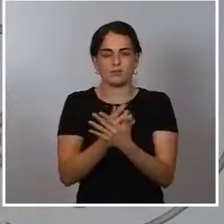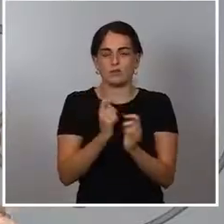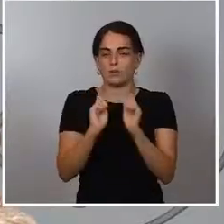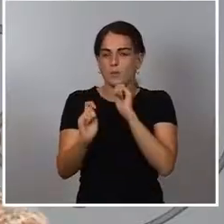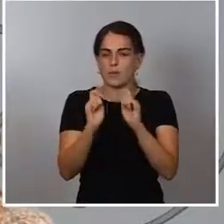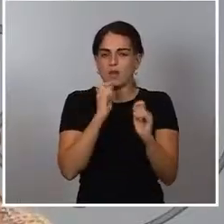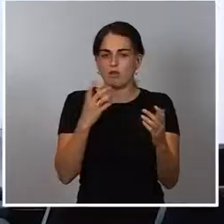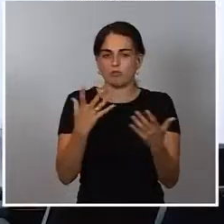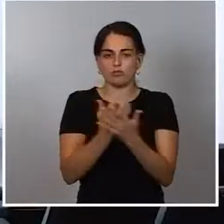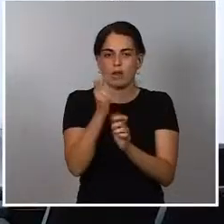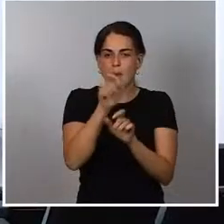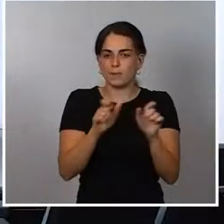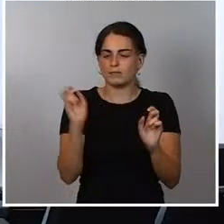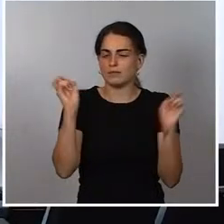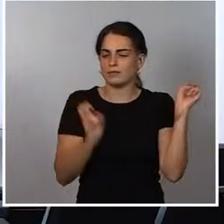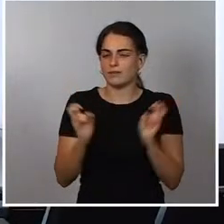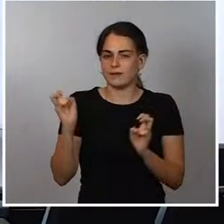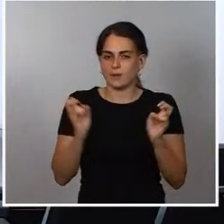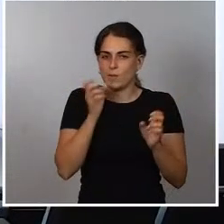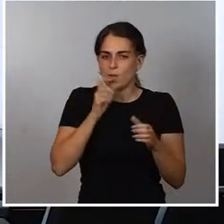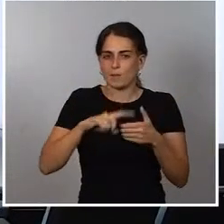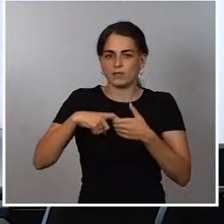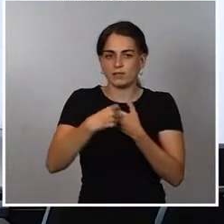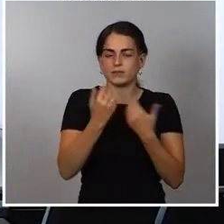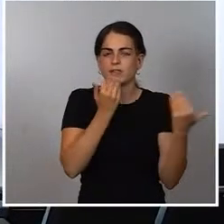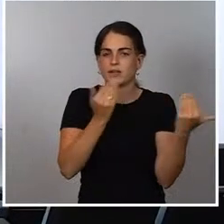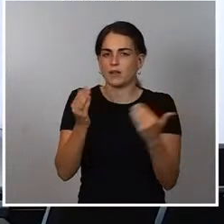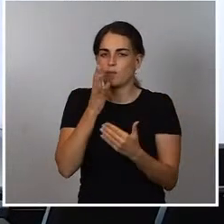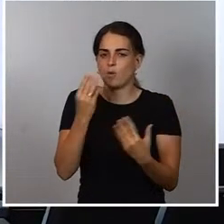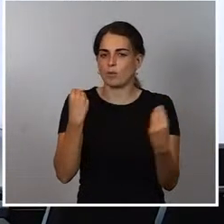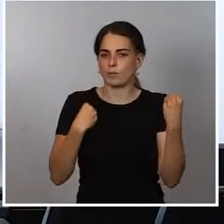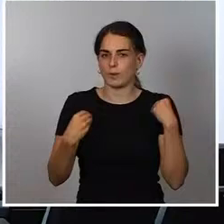habéis participado y gracias por vuestras preguntas